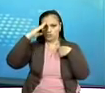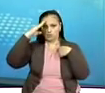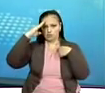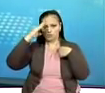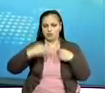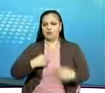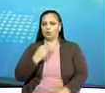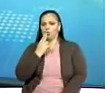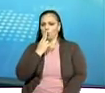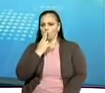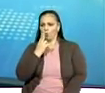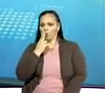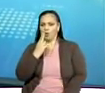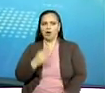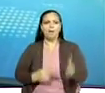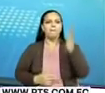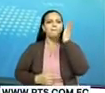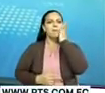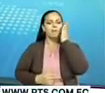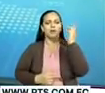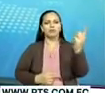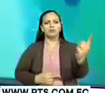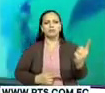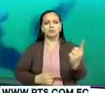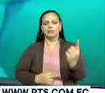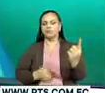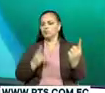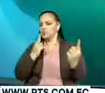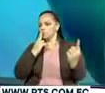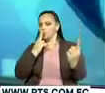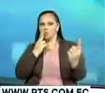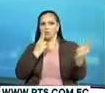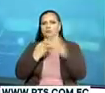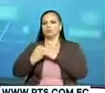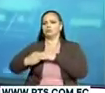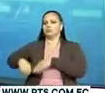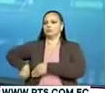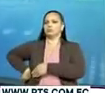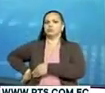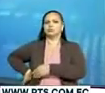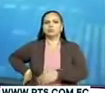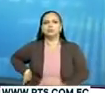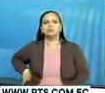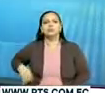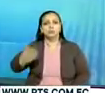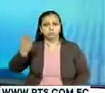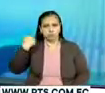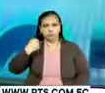no fumaba delante de mi madre. Yo, 20 años y no podía fumar delante de mi madre.